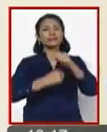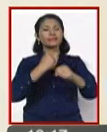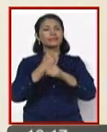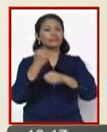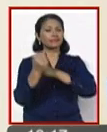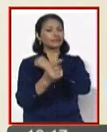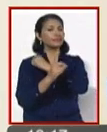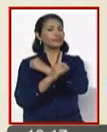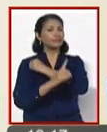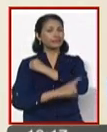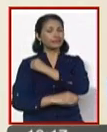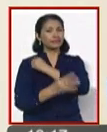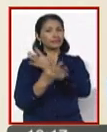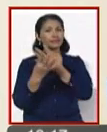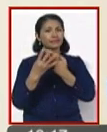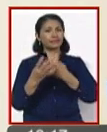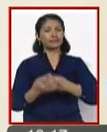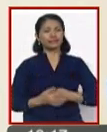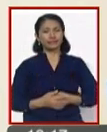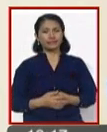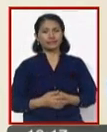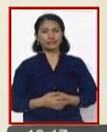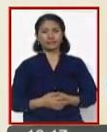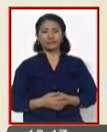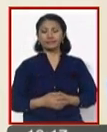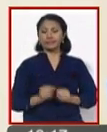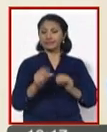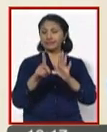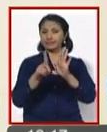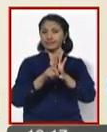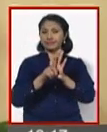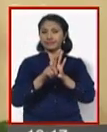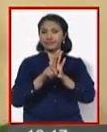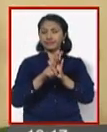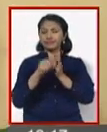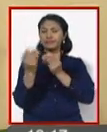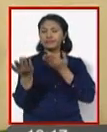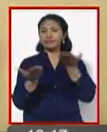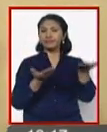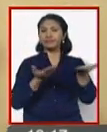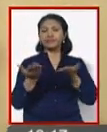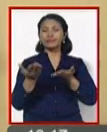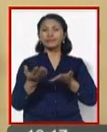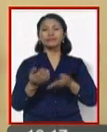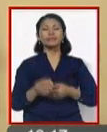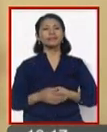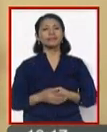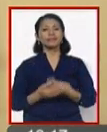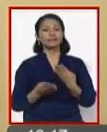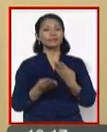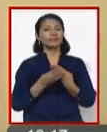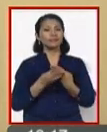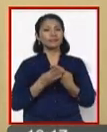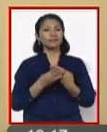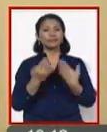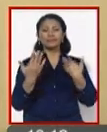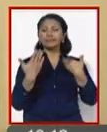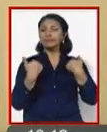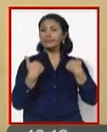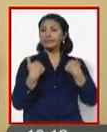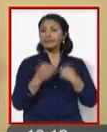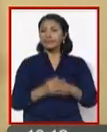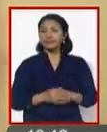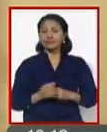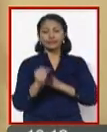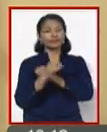4 años de cárcel por estafa a las personas. En el marco de la ley de servicios financieros, se ha introducido